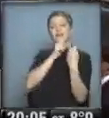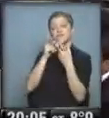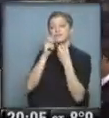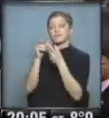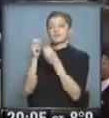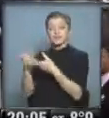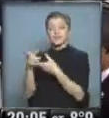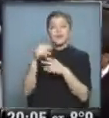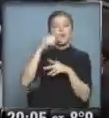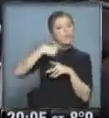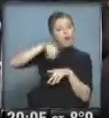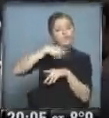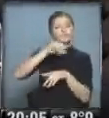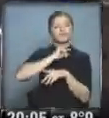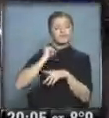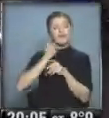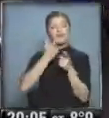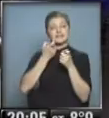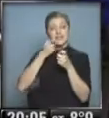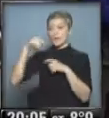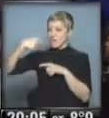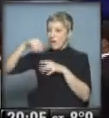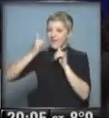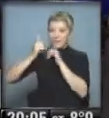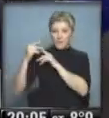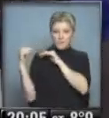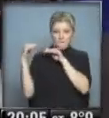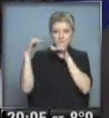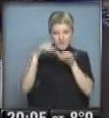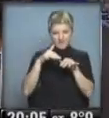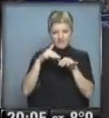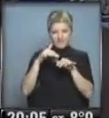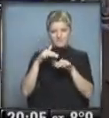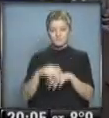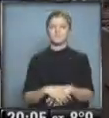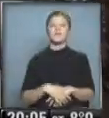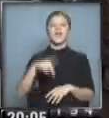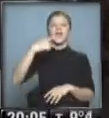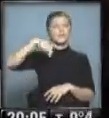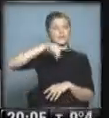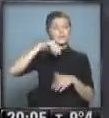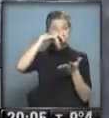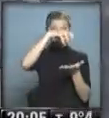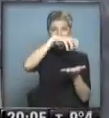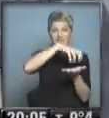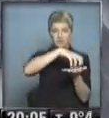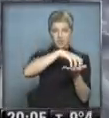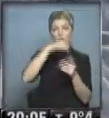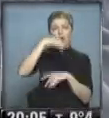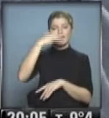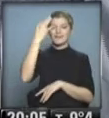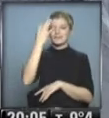necesita sacerdotes y estos jóvenes han venido aquí con esta misión. Y estamos en el santuario de la Aparecida en un día más que